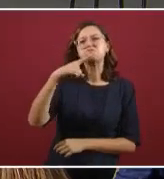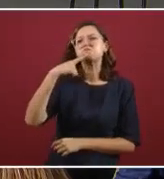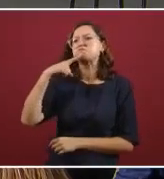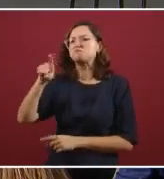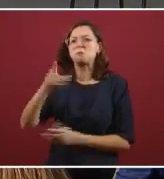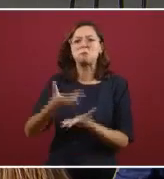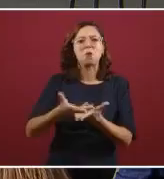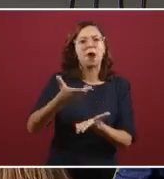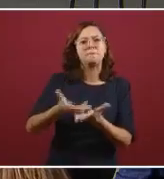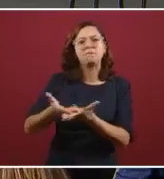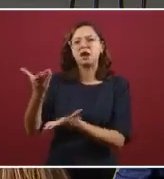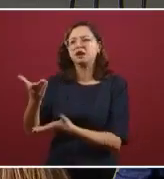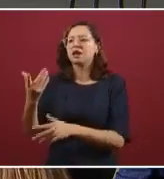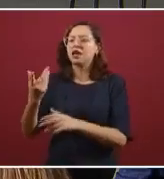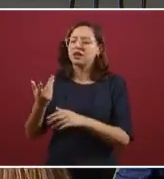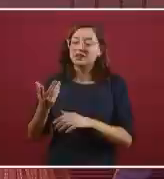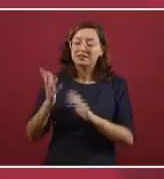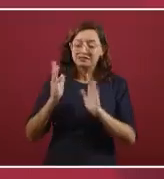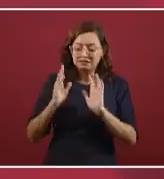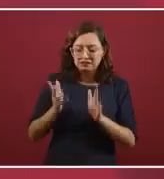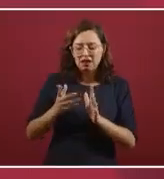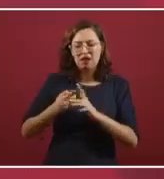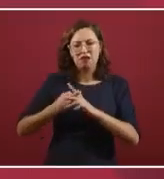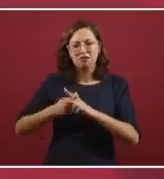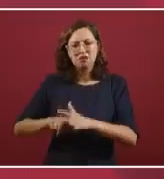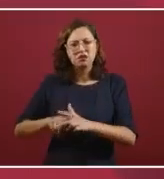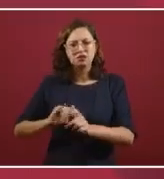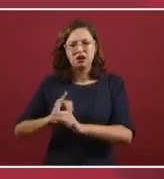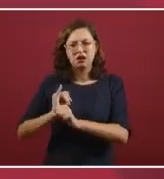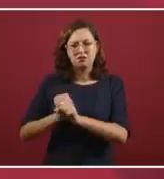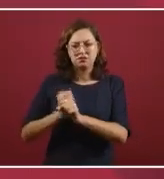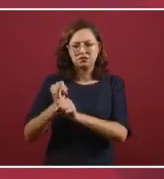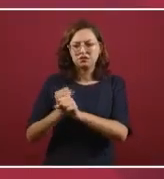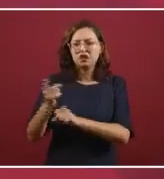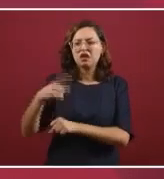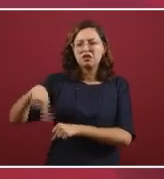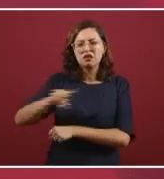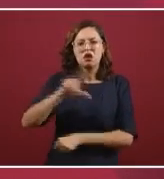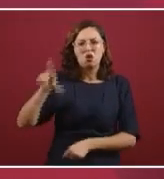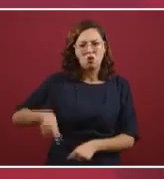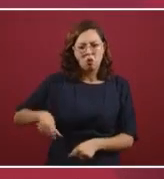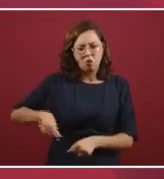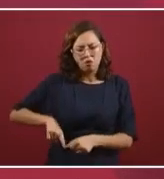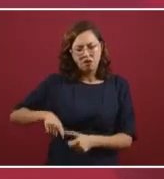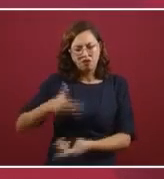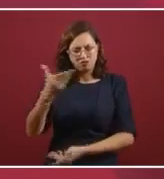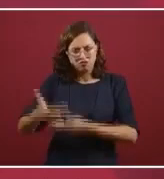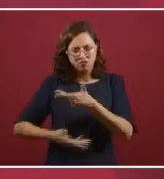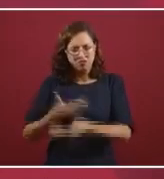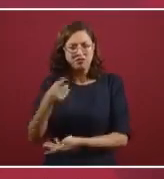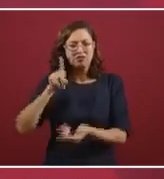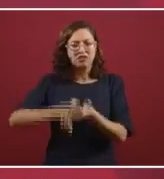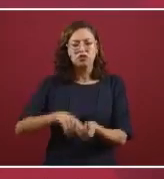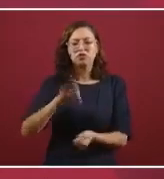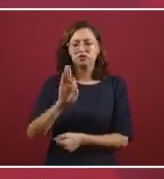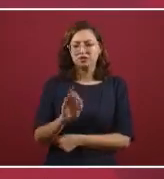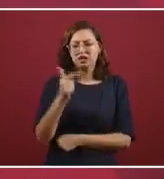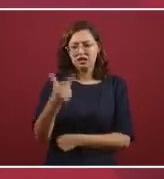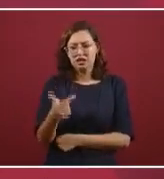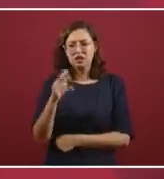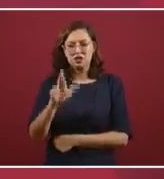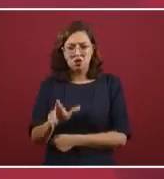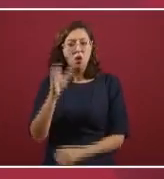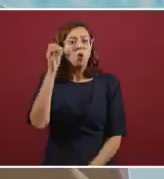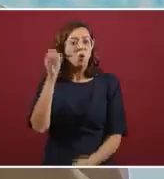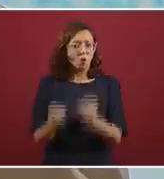correspondientes para que se inicie la investigación de los funcionarios de la Fiscalía General de la República y de los jueces